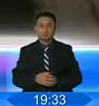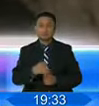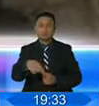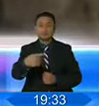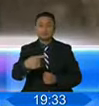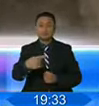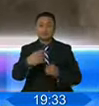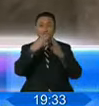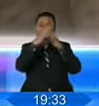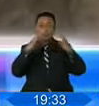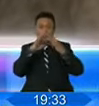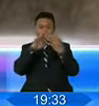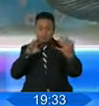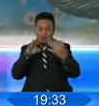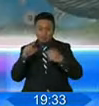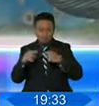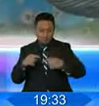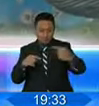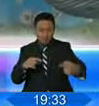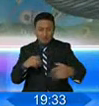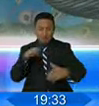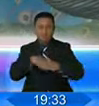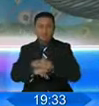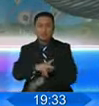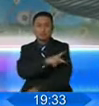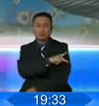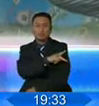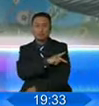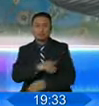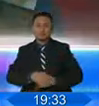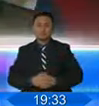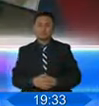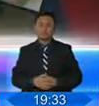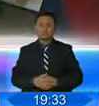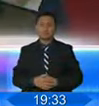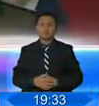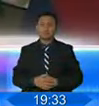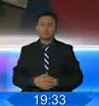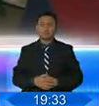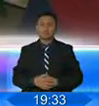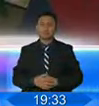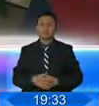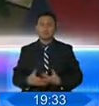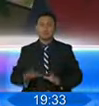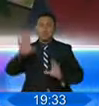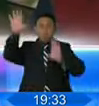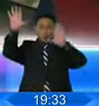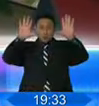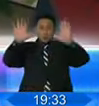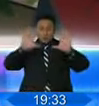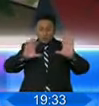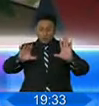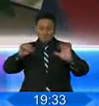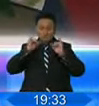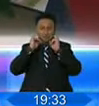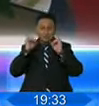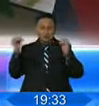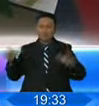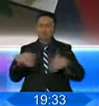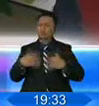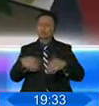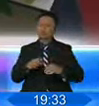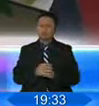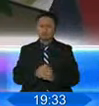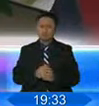al Coliseo General Rumiñahui, dentro de la Escuela Politécnica Nacional. Es un museo en el que los niños pueden venir y jugar, divertirse. No